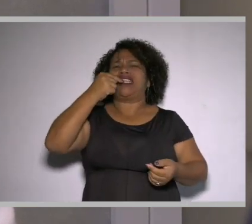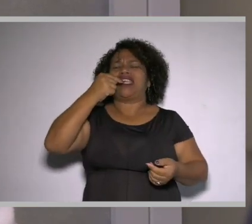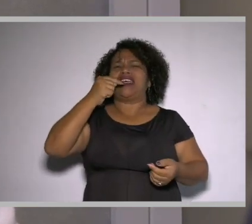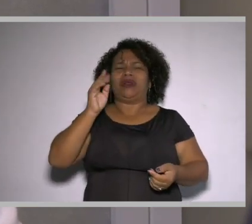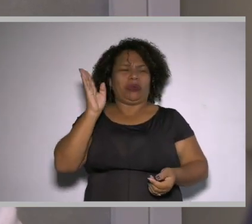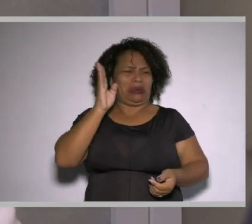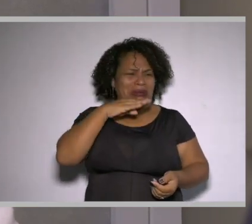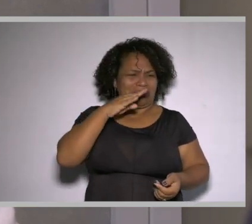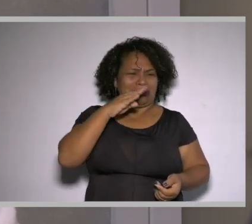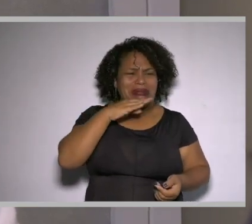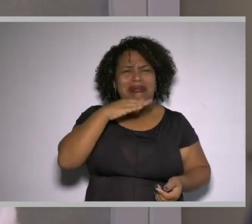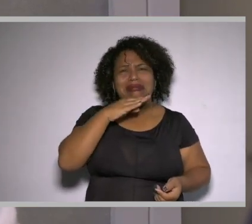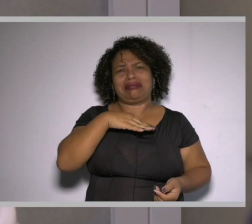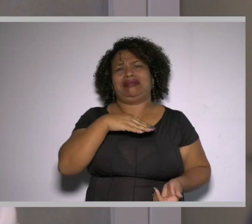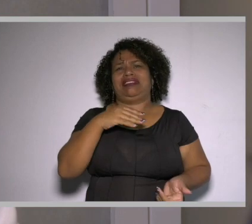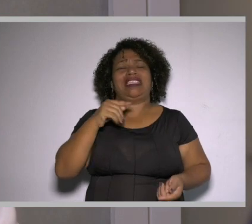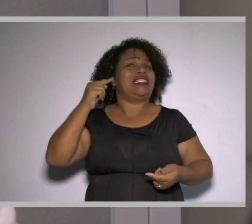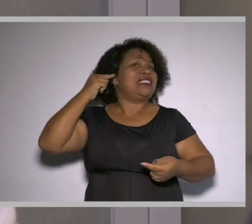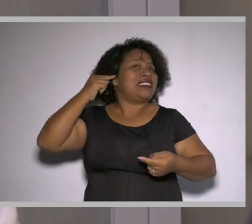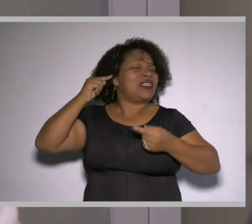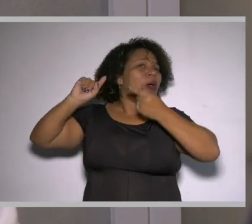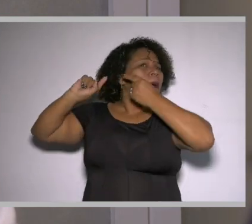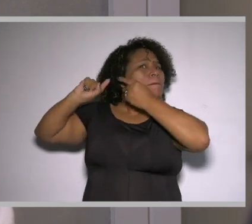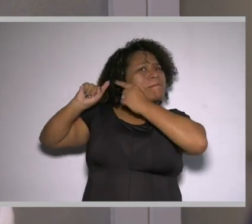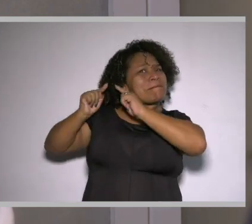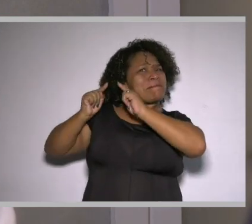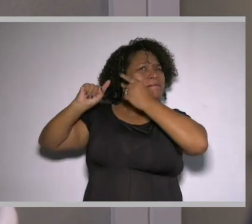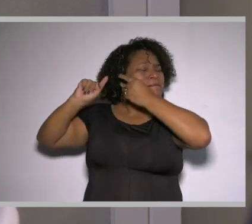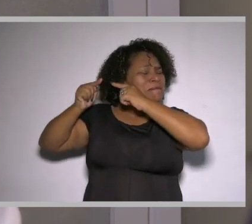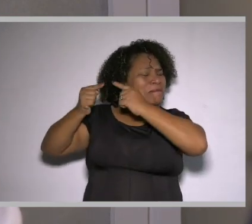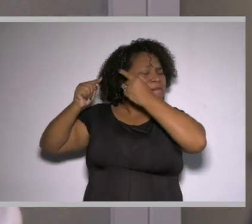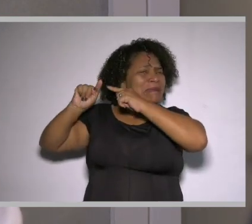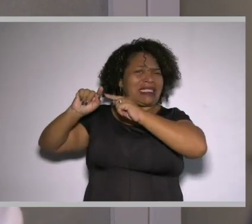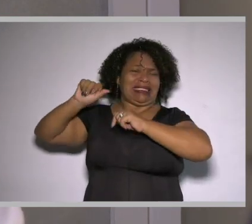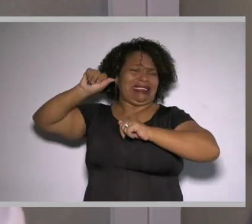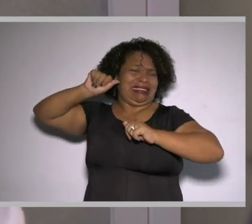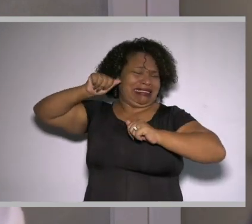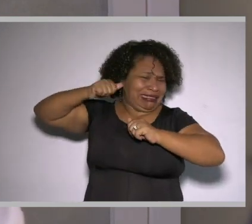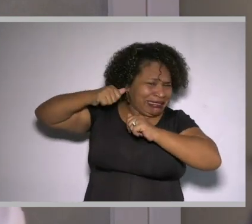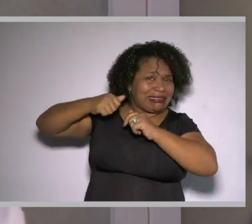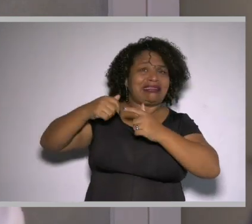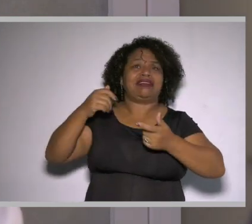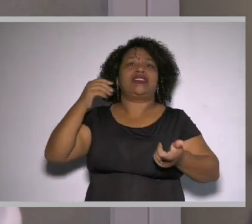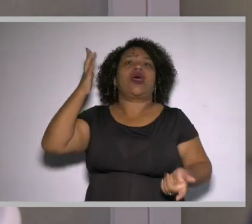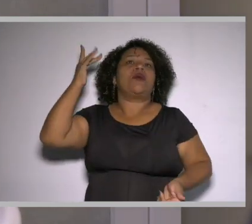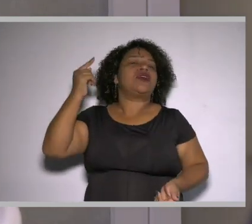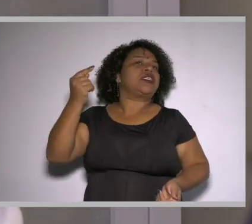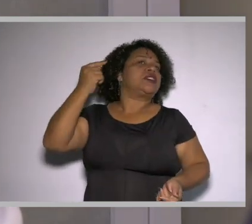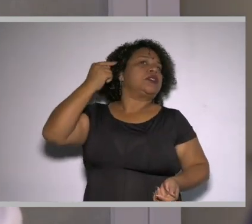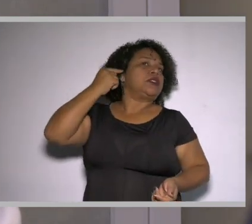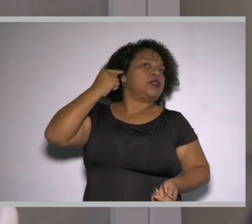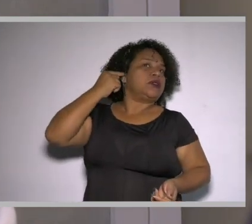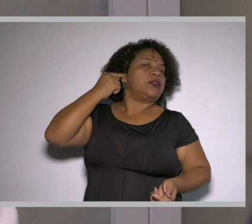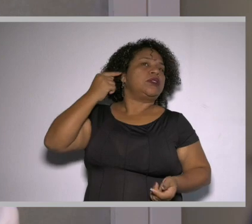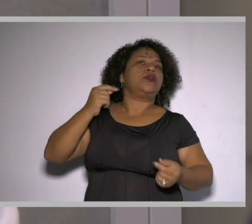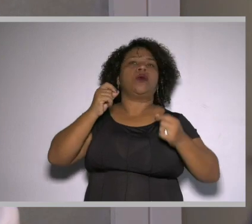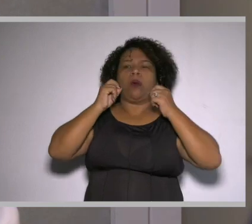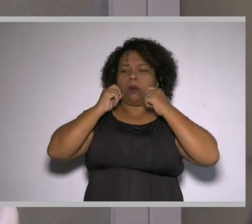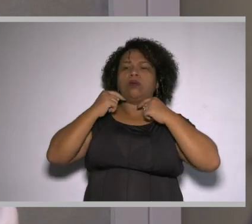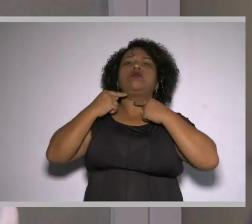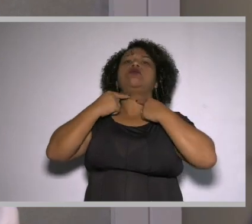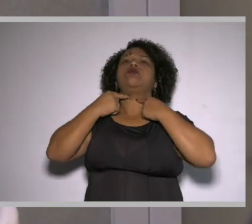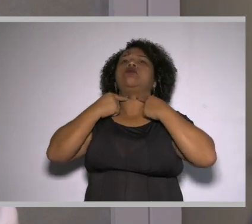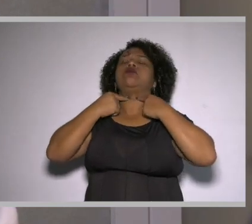de manera normal todos también los tenemos. Entonces, para nosotros poder visualizar las adenoides inflamadas, necesitamos